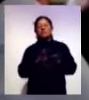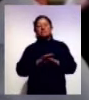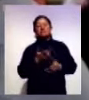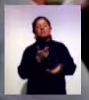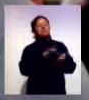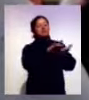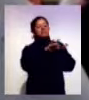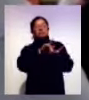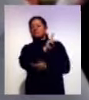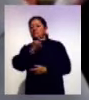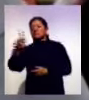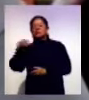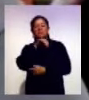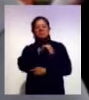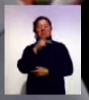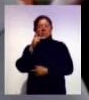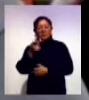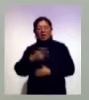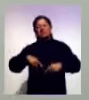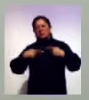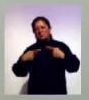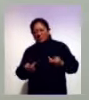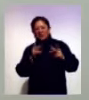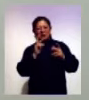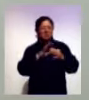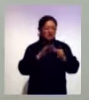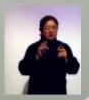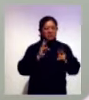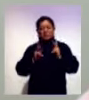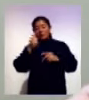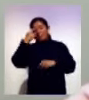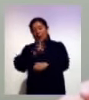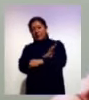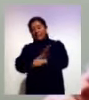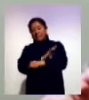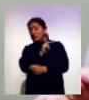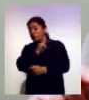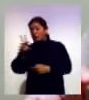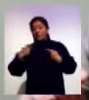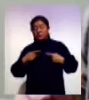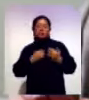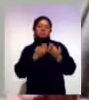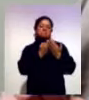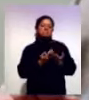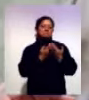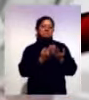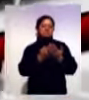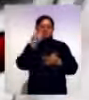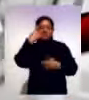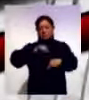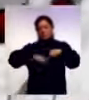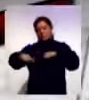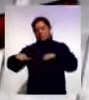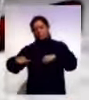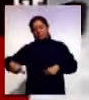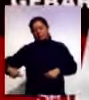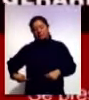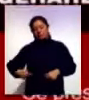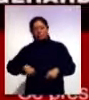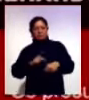públicos, policíacos y peritos a fin de reducir los trámites en beneficio de las personas que se encuentran en lista de espera para recibir un trasplante.